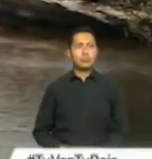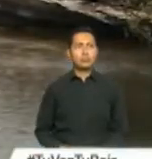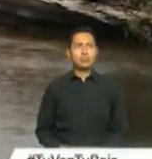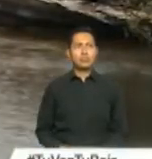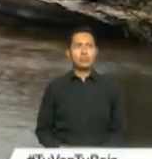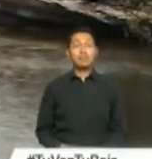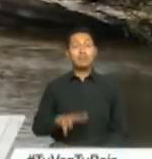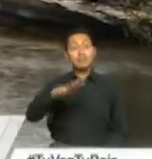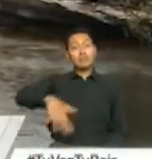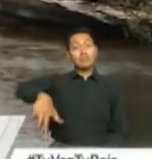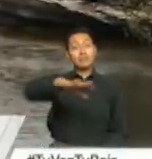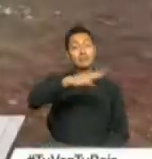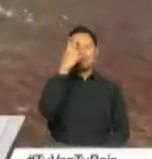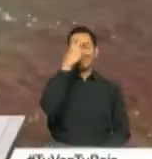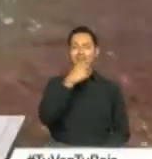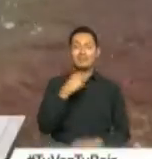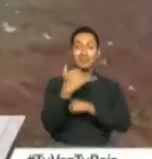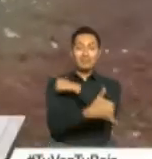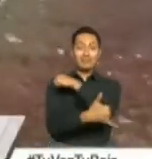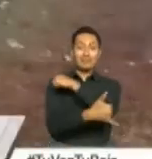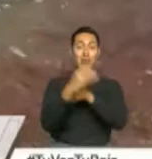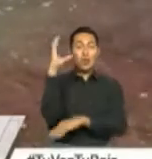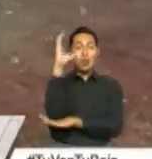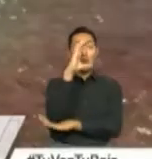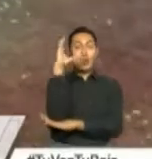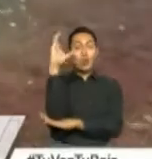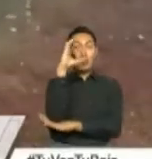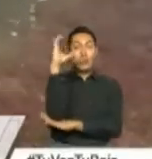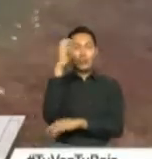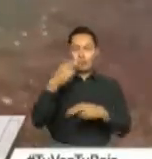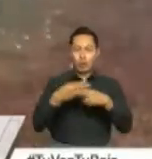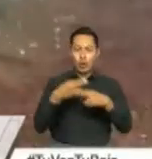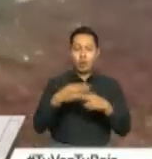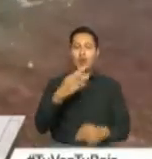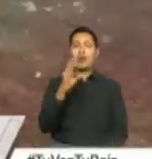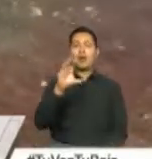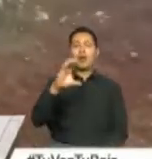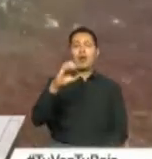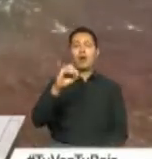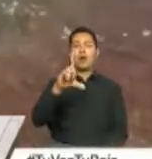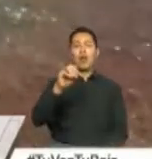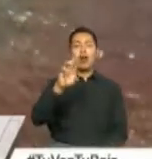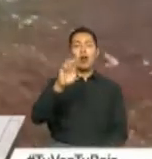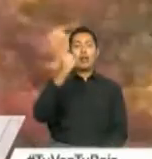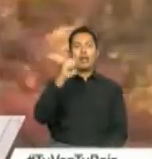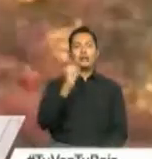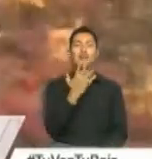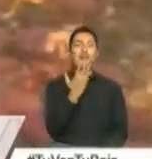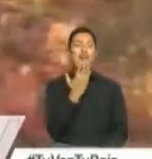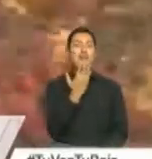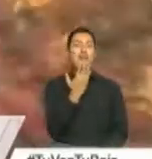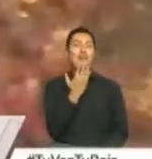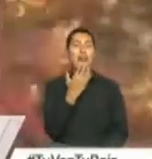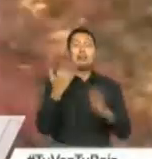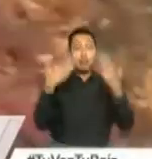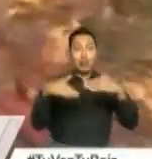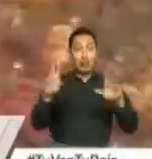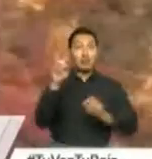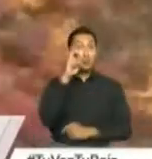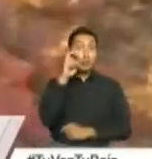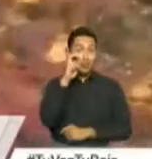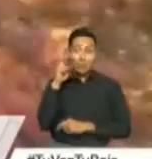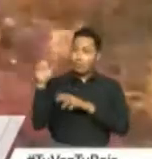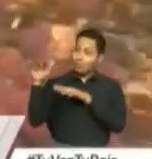Este paisaje natural de Colombia, conocido como Río de Colores, ahora está abierto al turismo. Estas aguas coloridas por